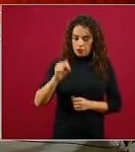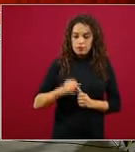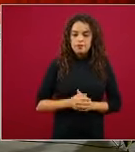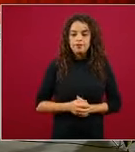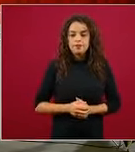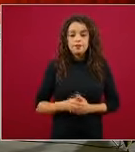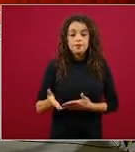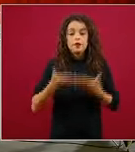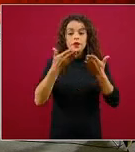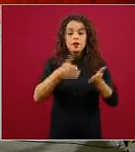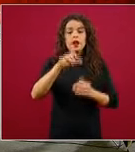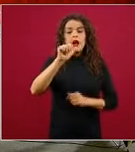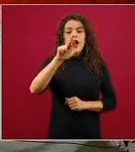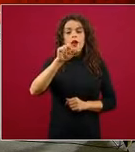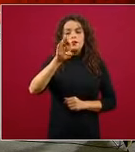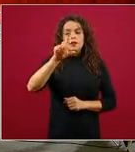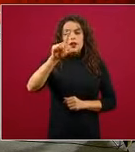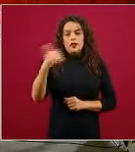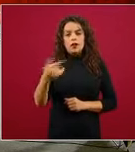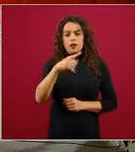por favor.